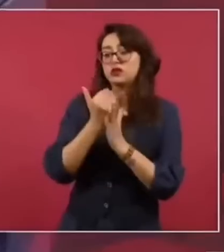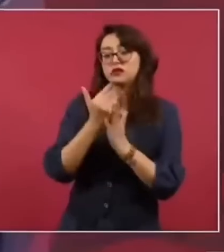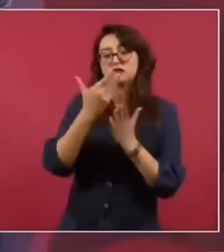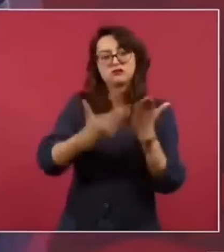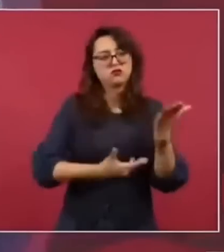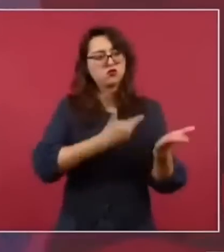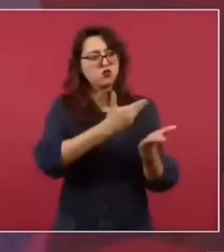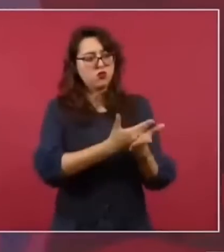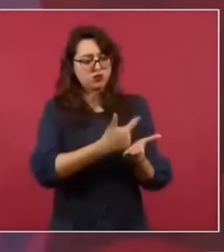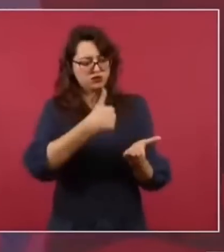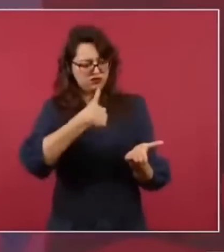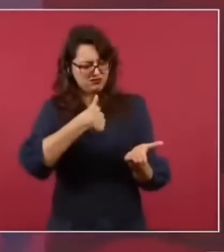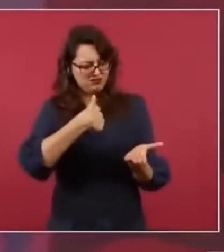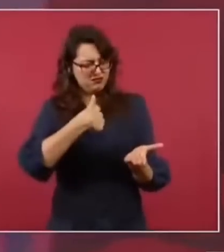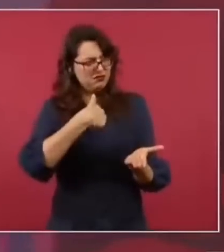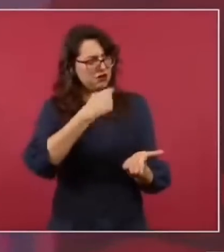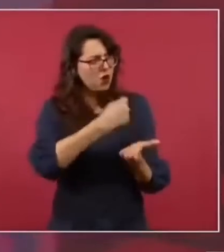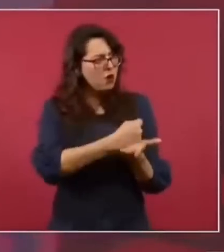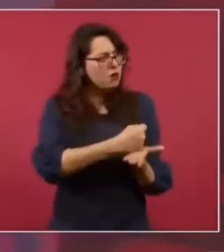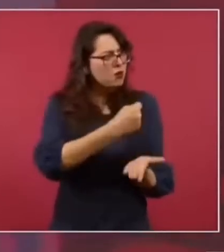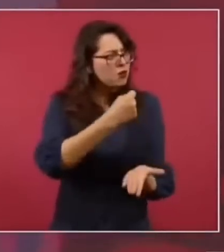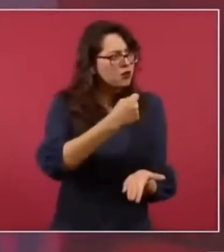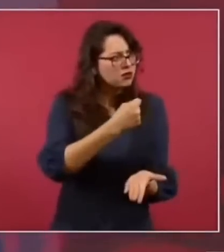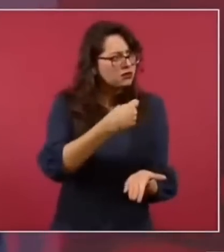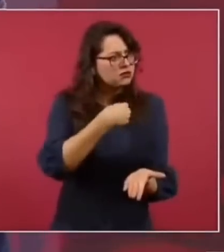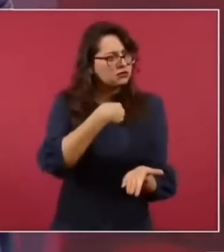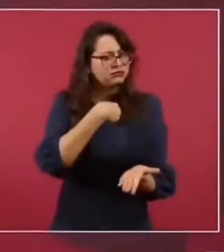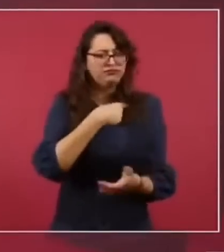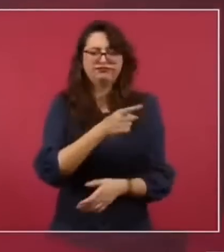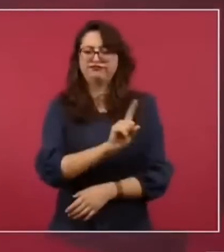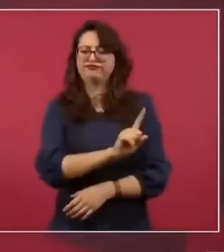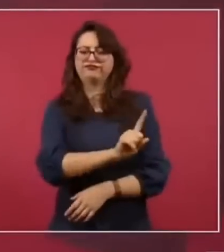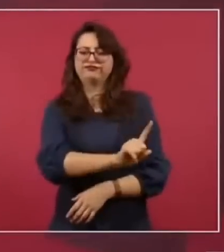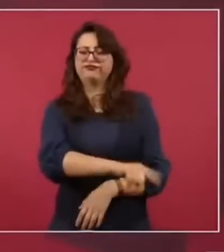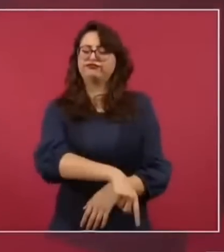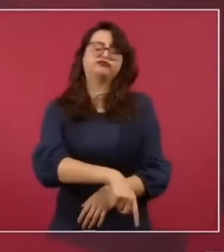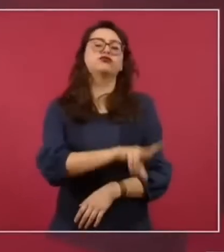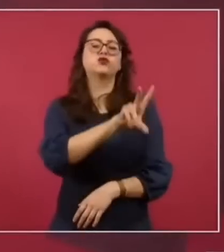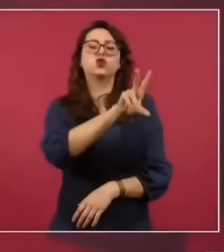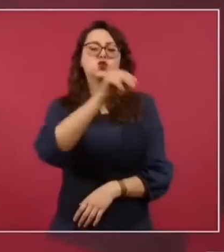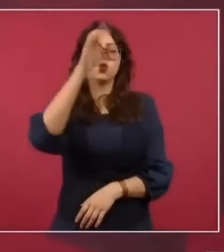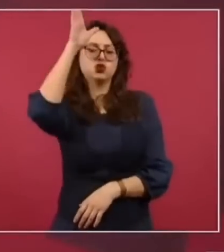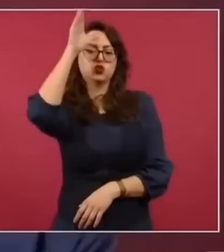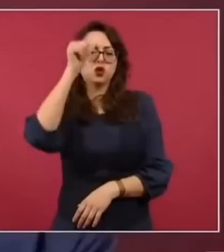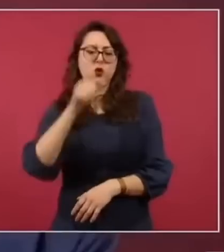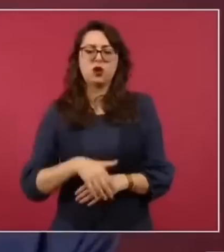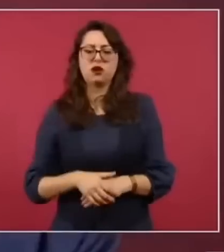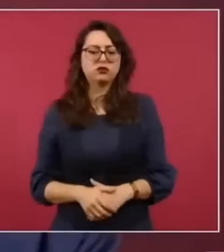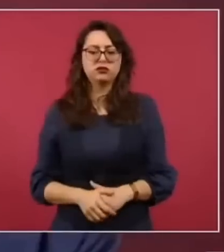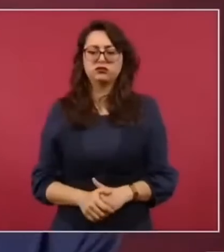que yo ayudara para que se aumentara el IVA. Y le dije que no.